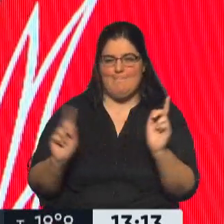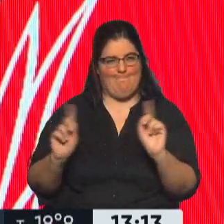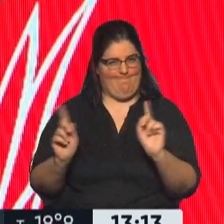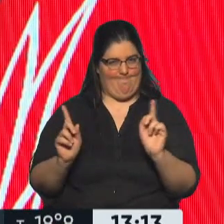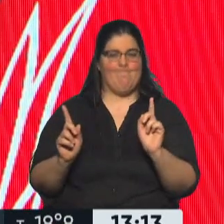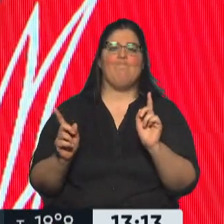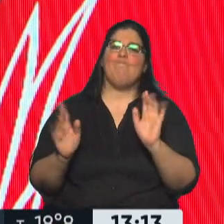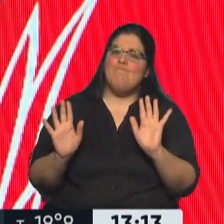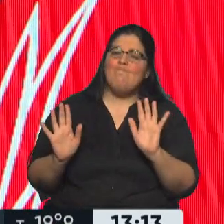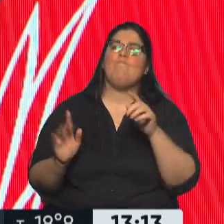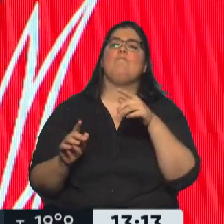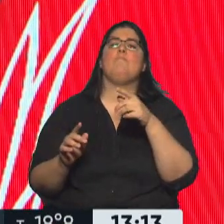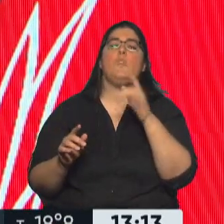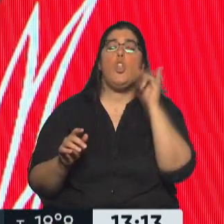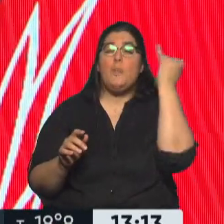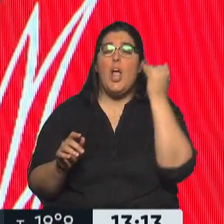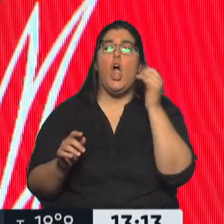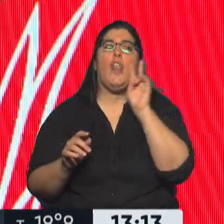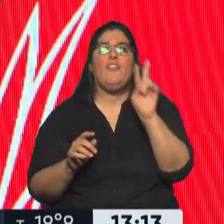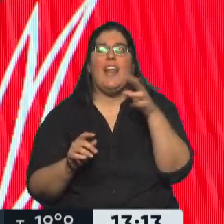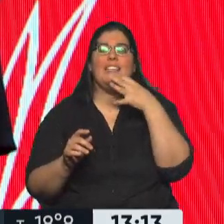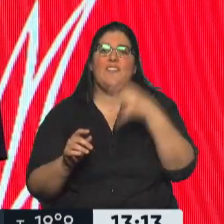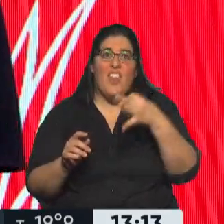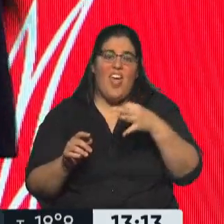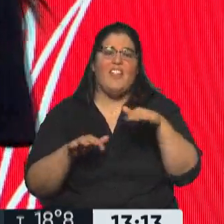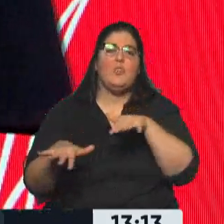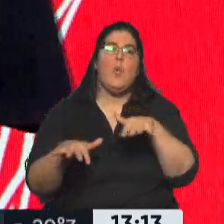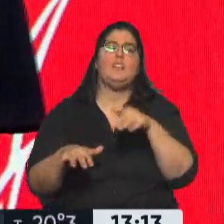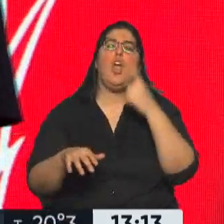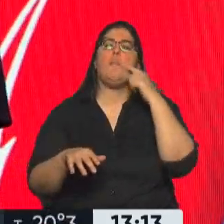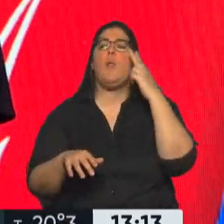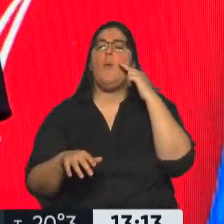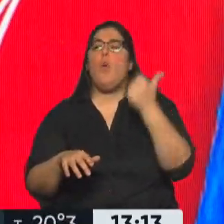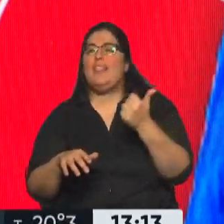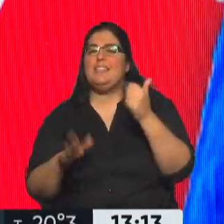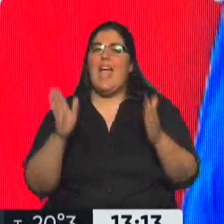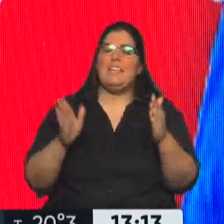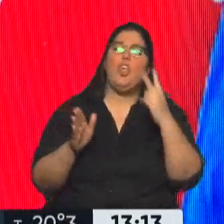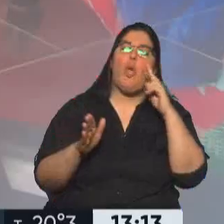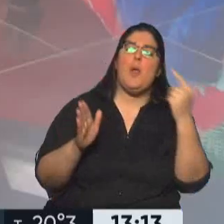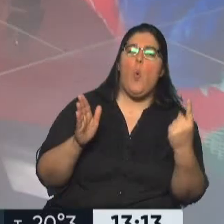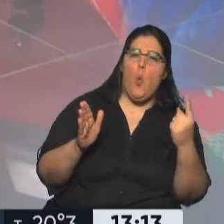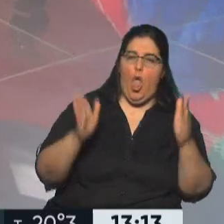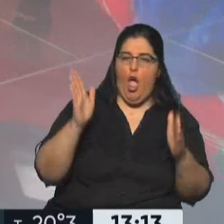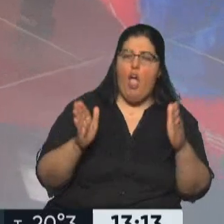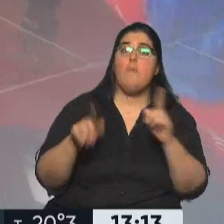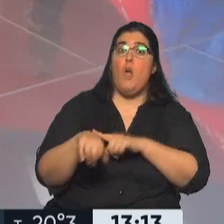más prudente es tomar lo que pasó efectivamente entre los años 1996 y el 2001,